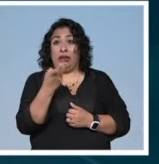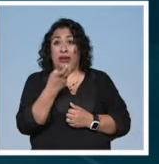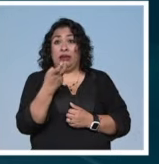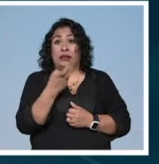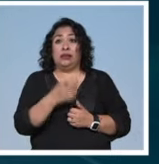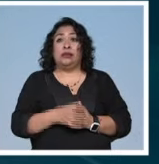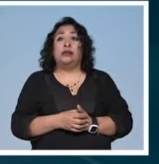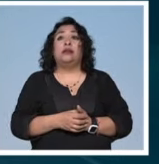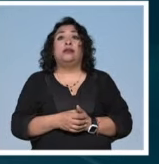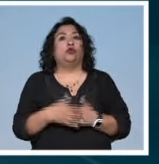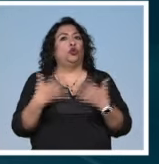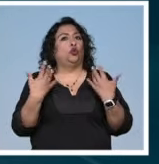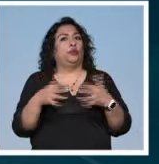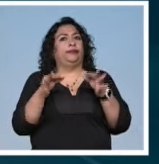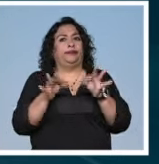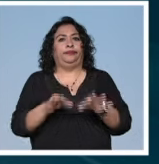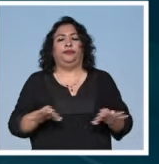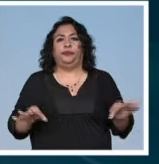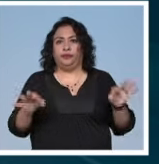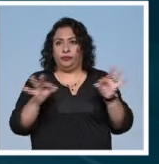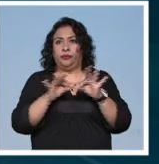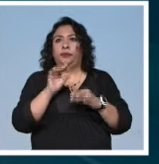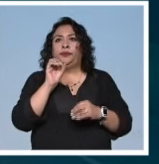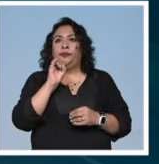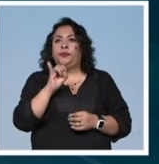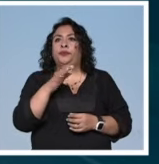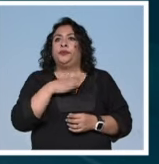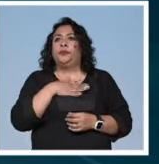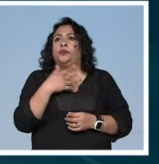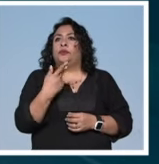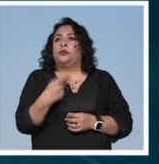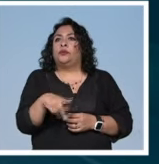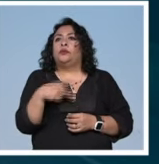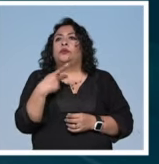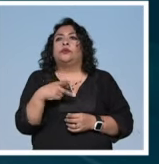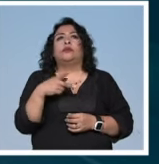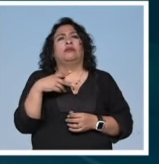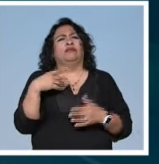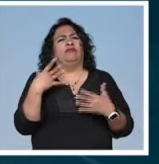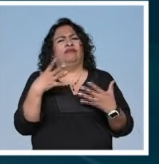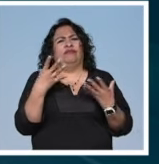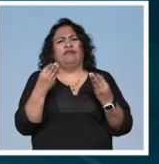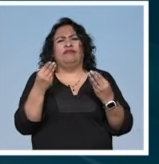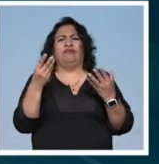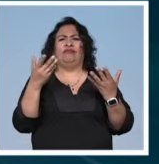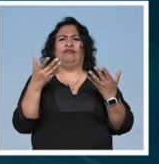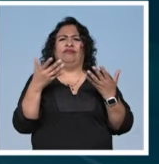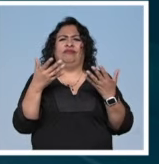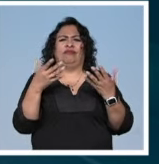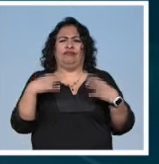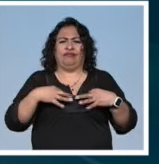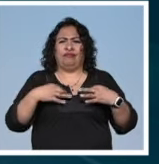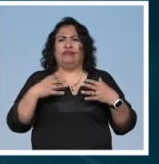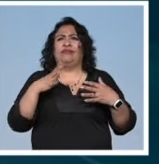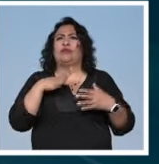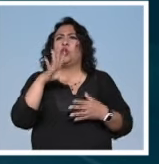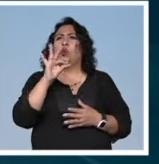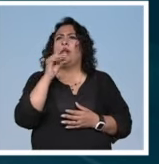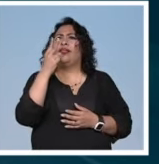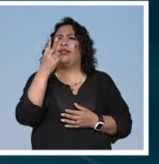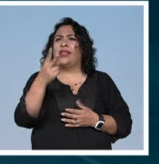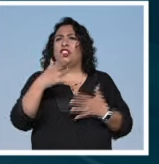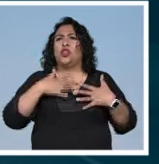esta gran importancia de nuestro universo textil a través de 42